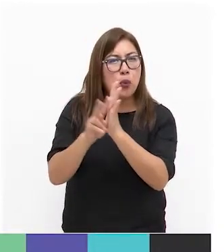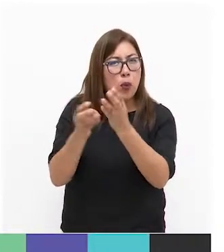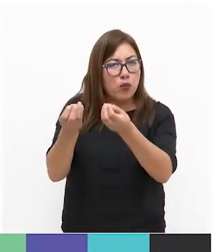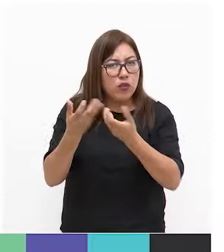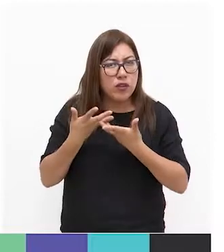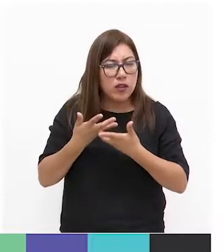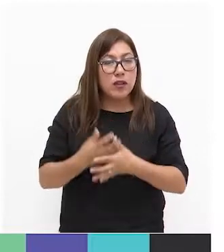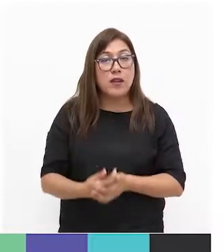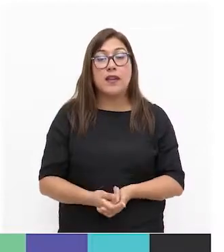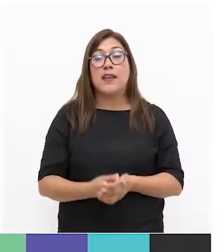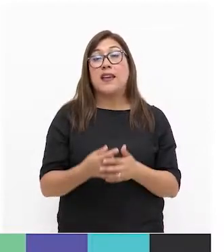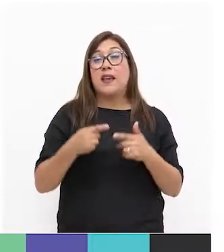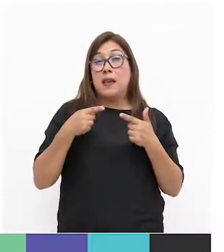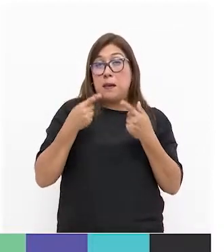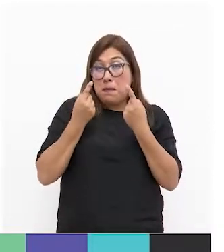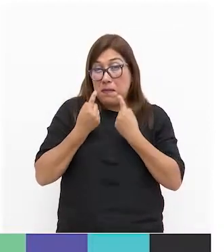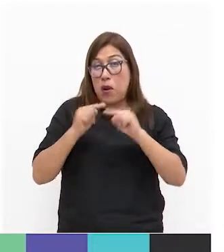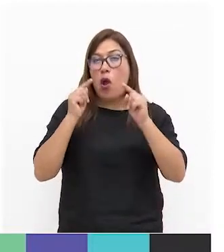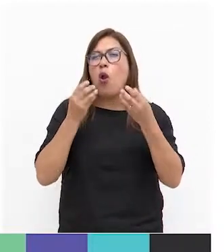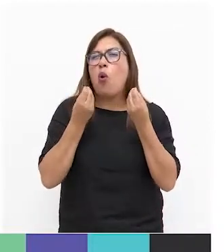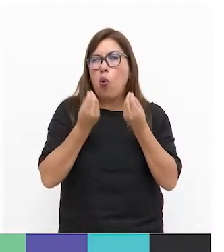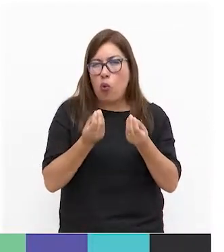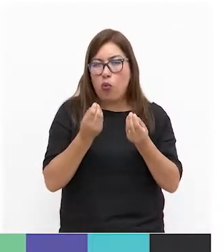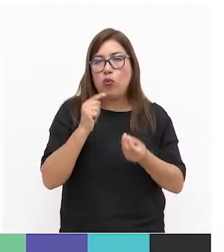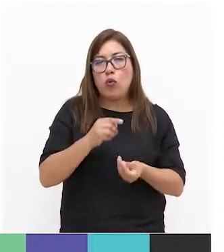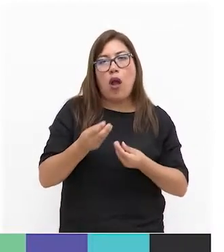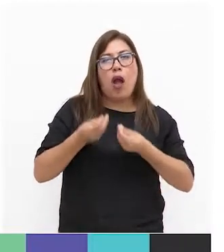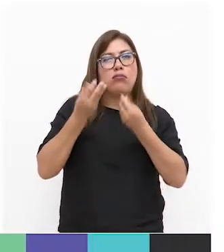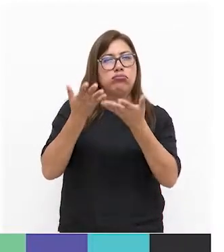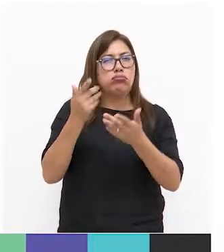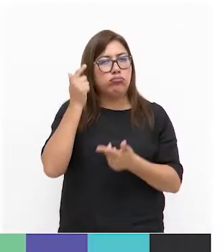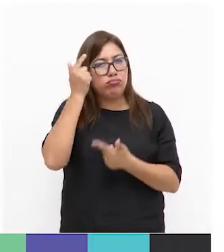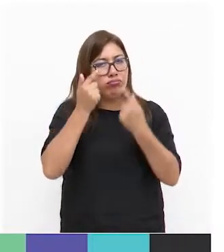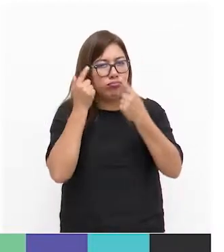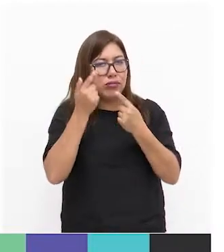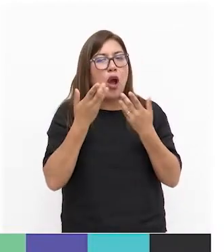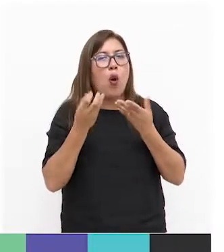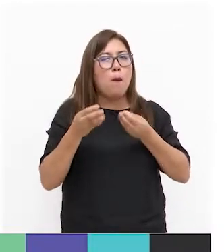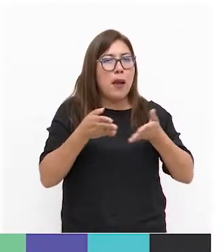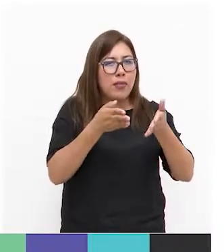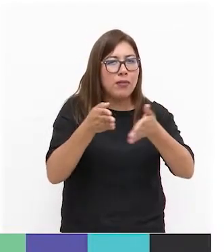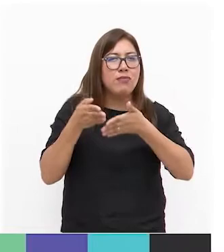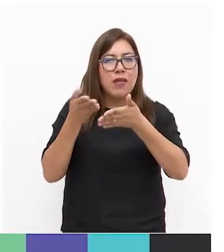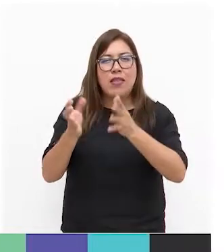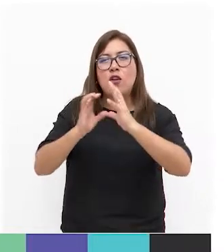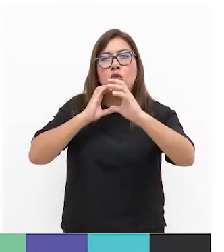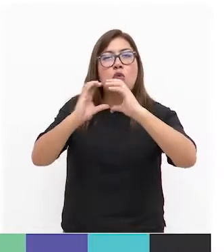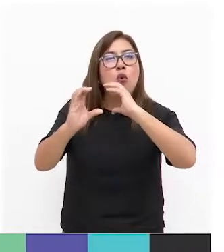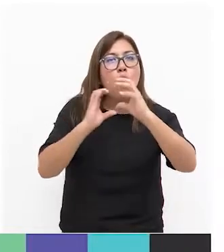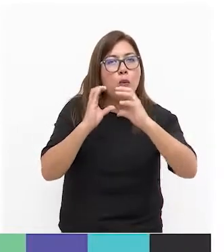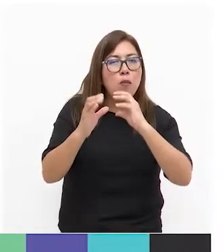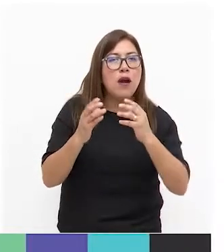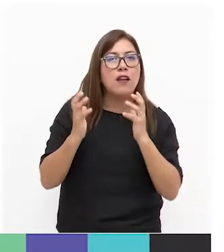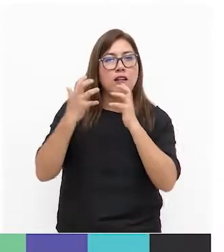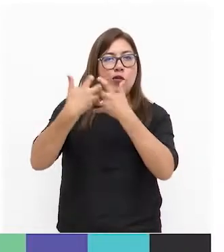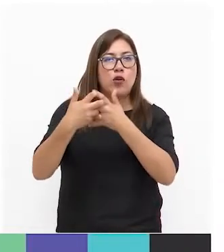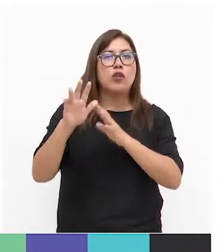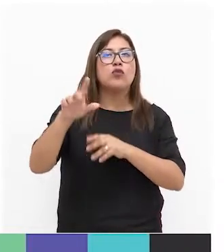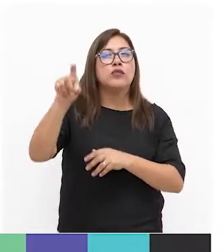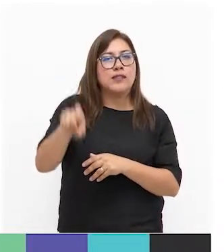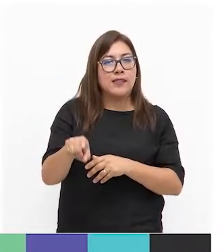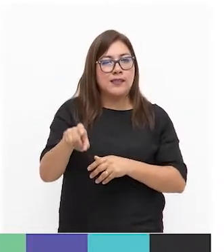voluntad. Y para lograrlo, debe ejecutar medidas de accesibilidad comunicacional que se adapten a su